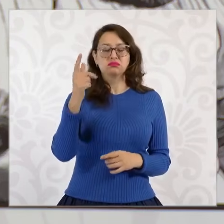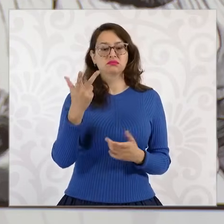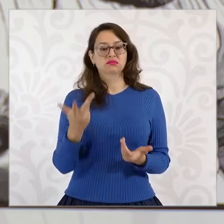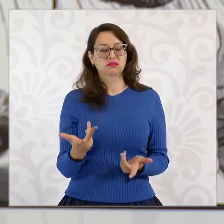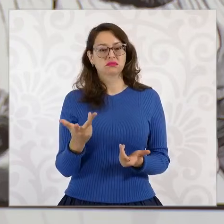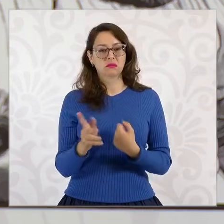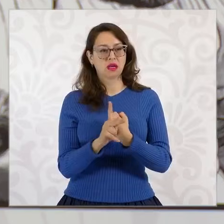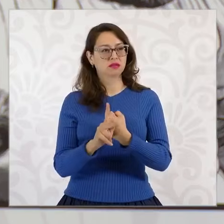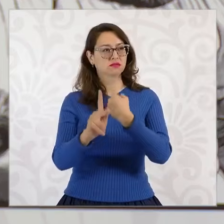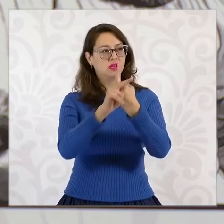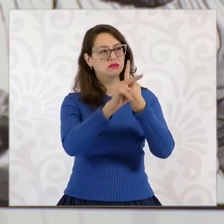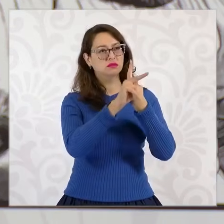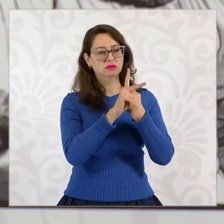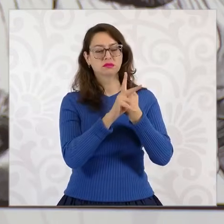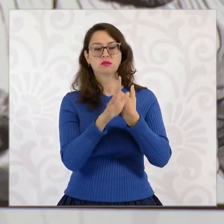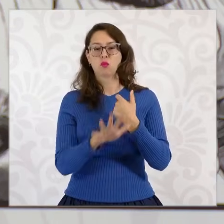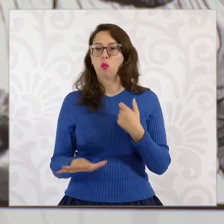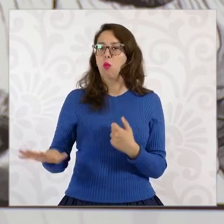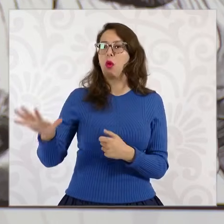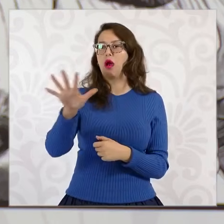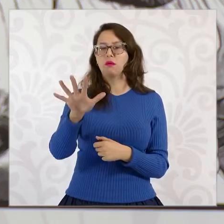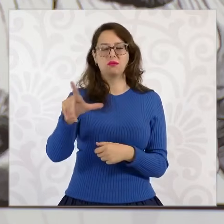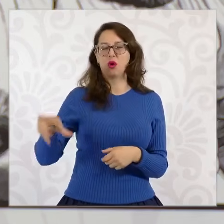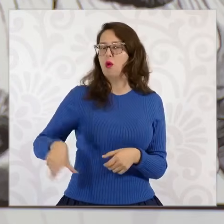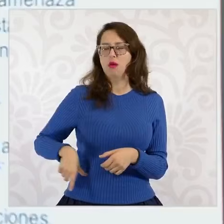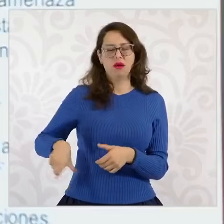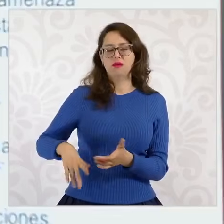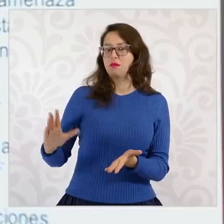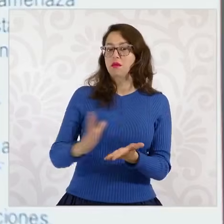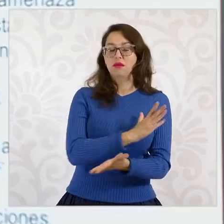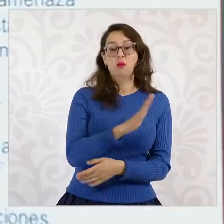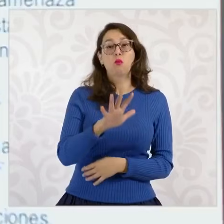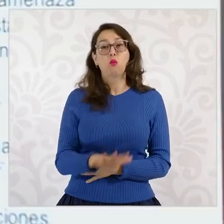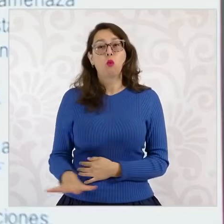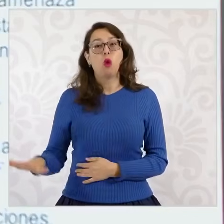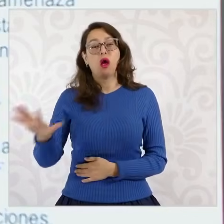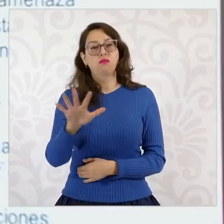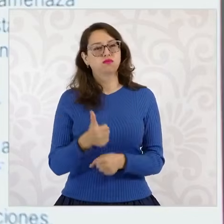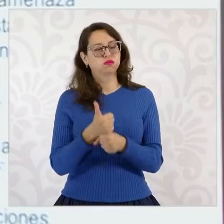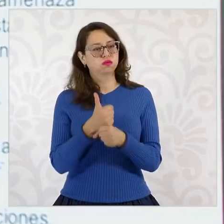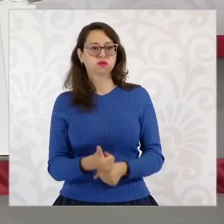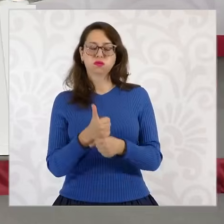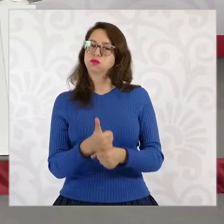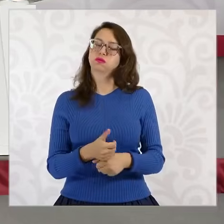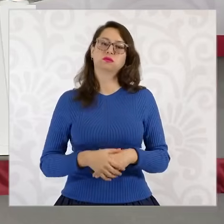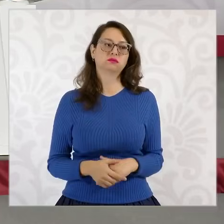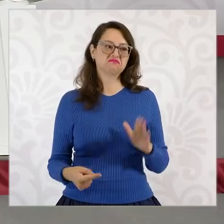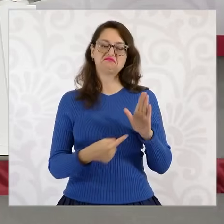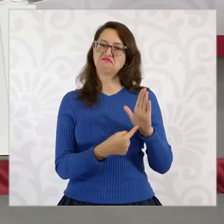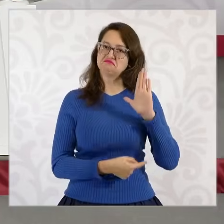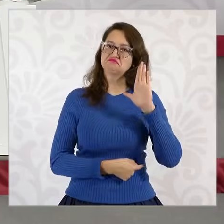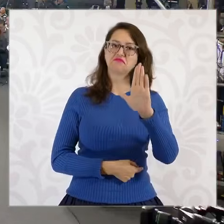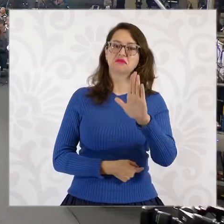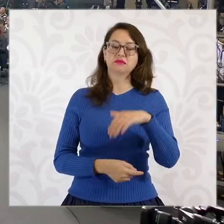todos los pueblos, incluso más allá de los gobiernos, de los pueblos. ¿Qué relevancia podrá tener este foro,